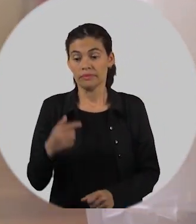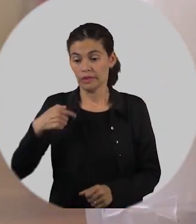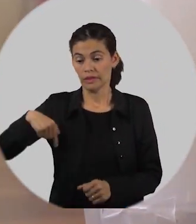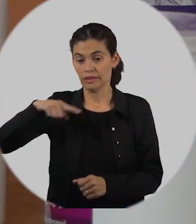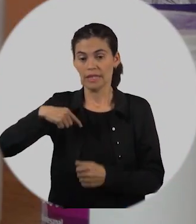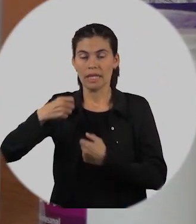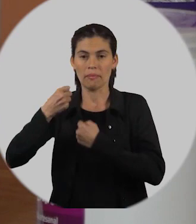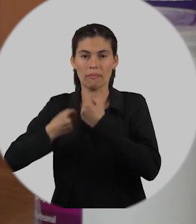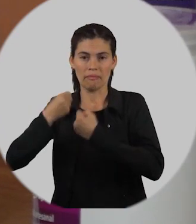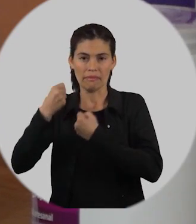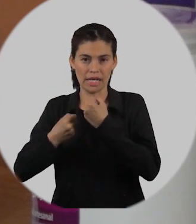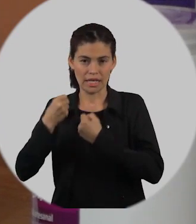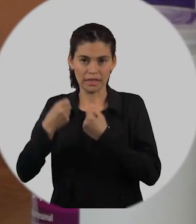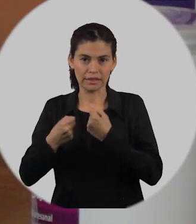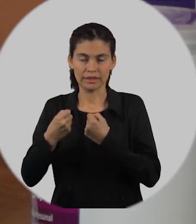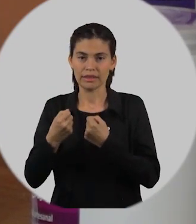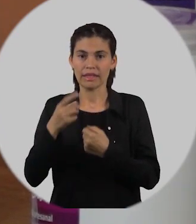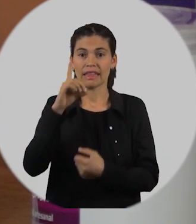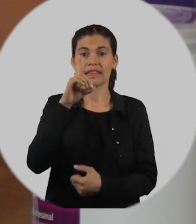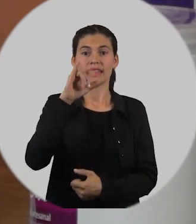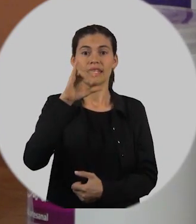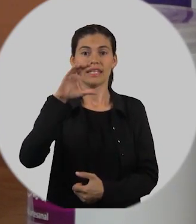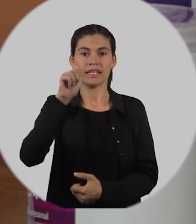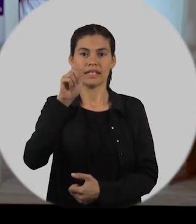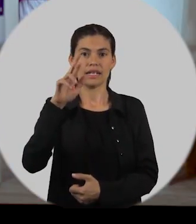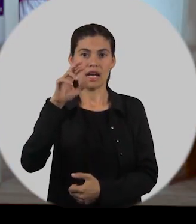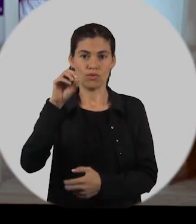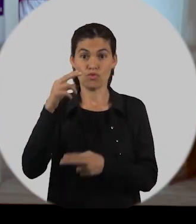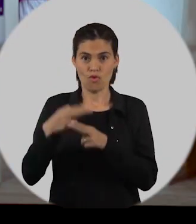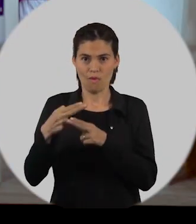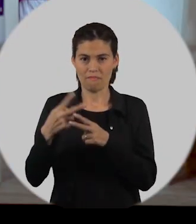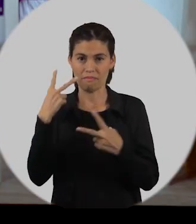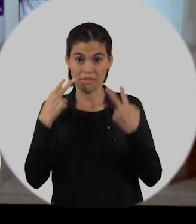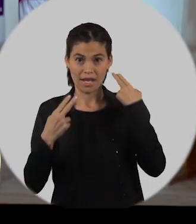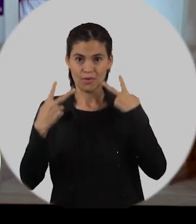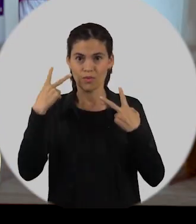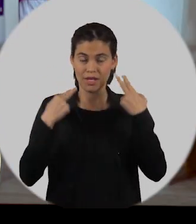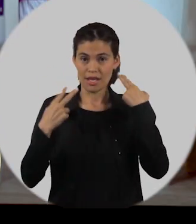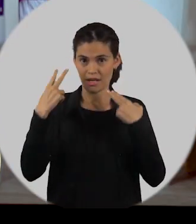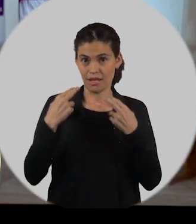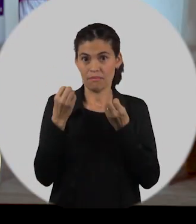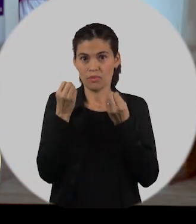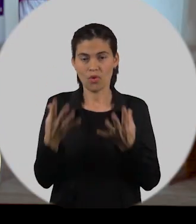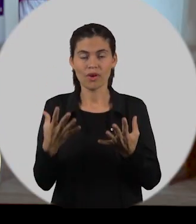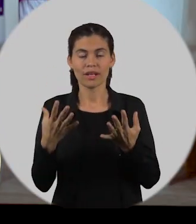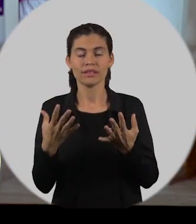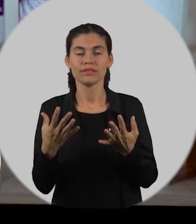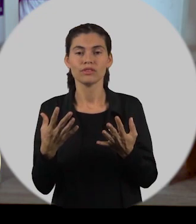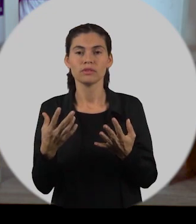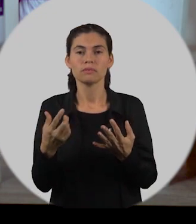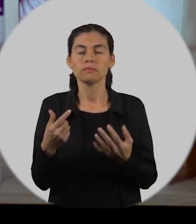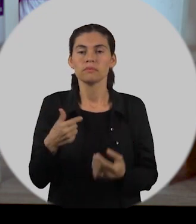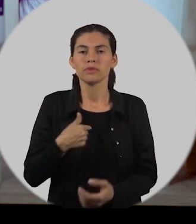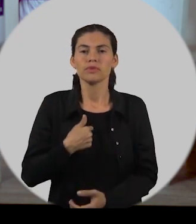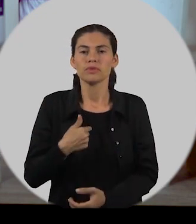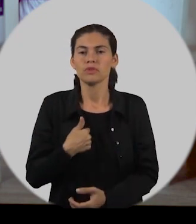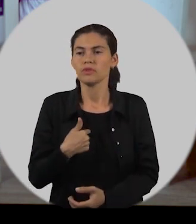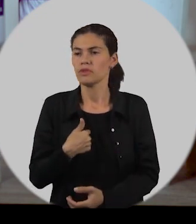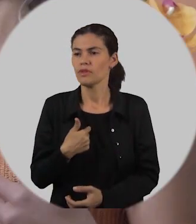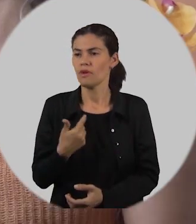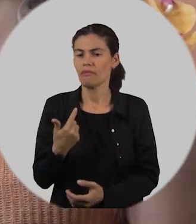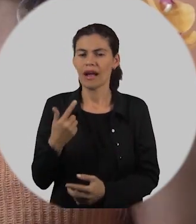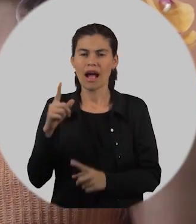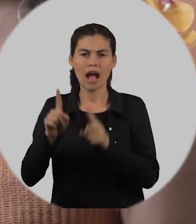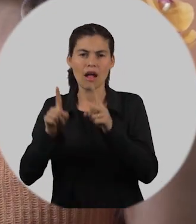El nombre de mi emprendimiento es Dicaro. Yo tengo una peluquería, entonces siempre